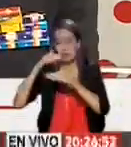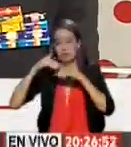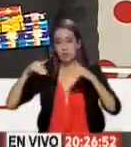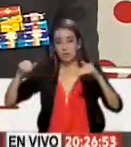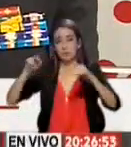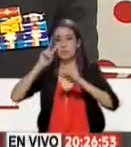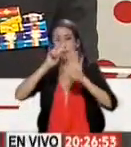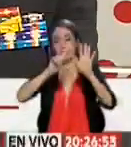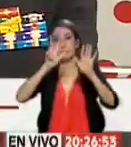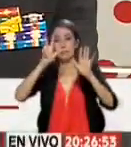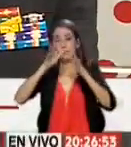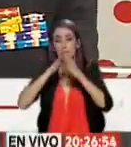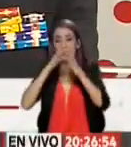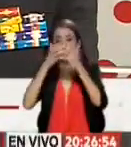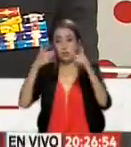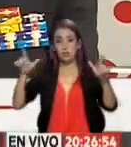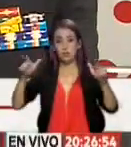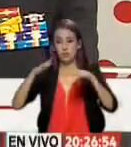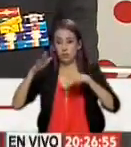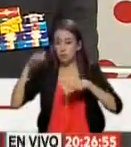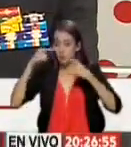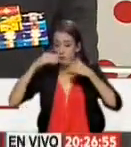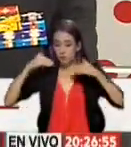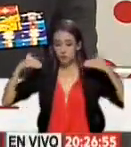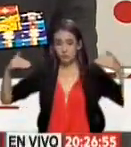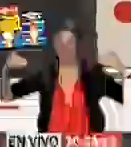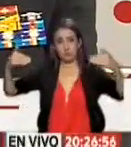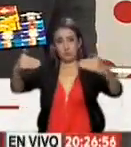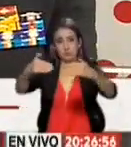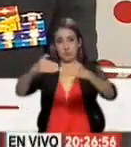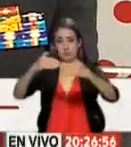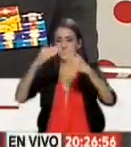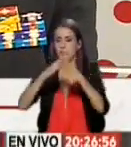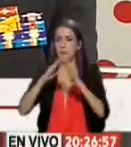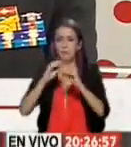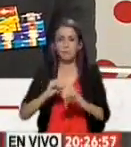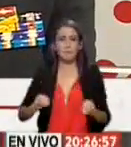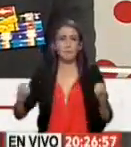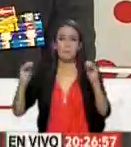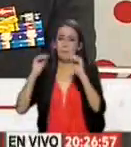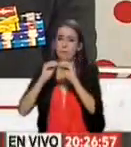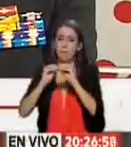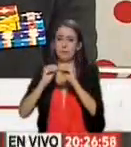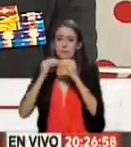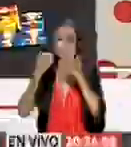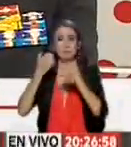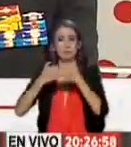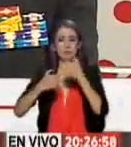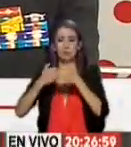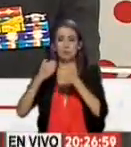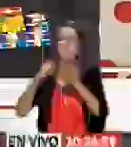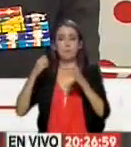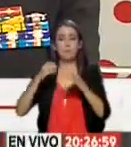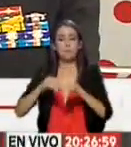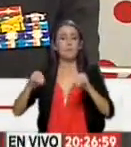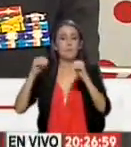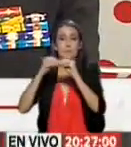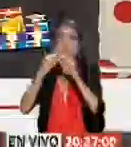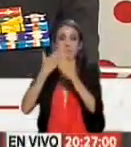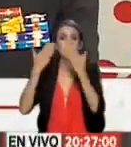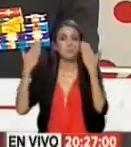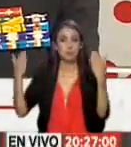que quedan abiertos en la frontera, en la cordillera del Cóndor, pero va más allá de la historia. La causa que viene más